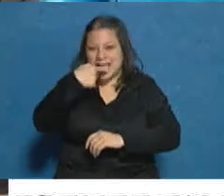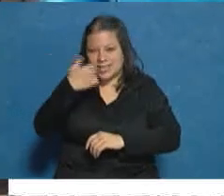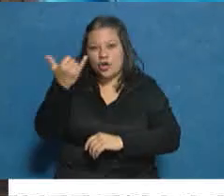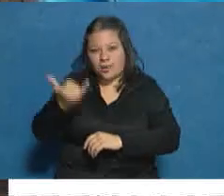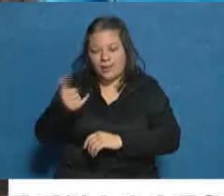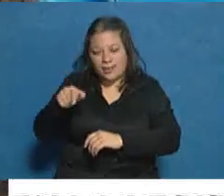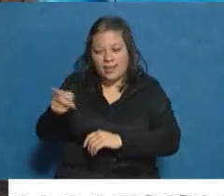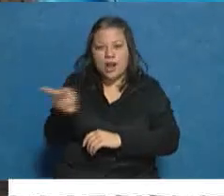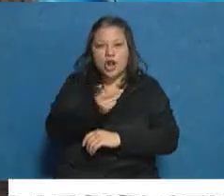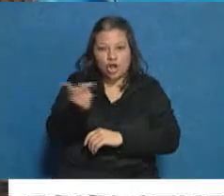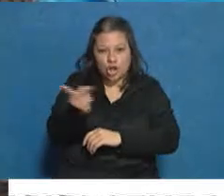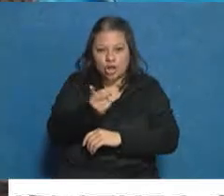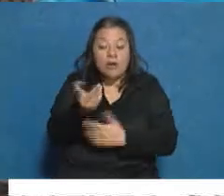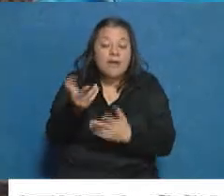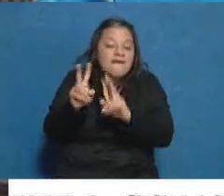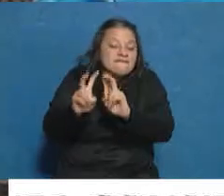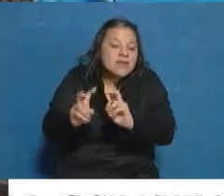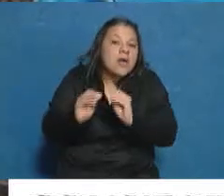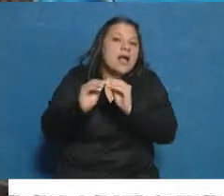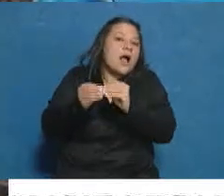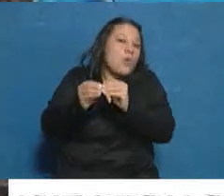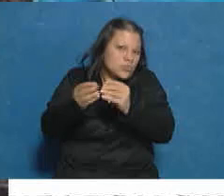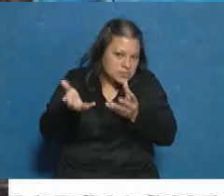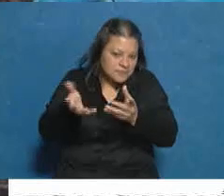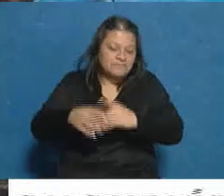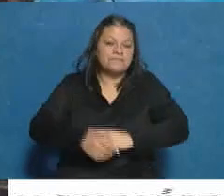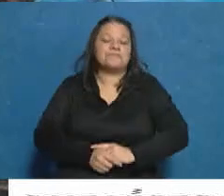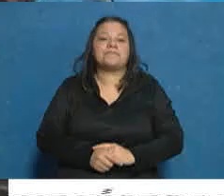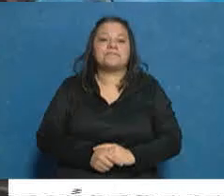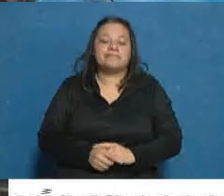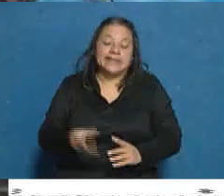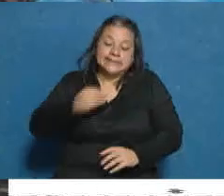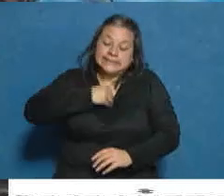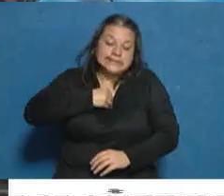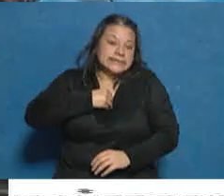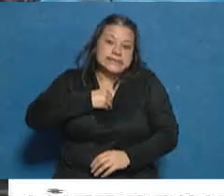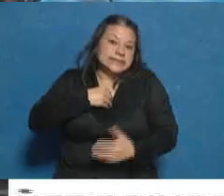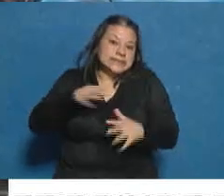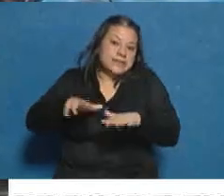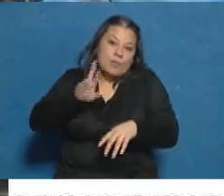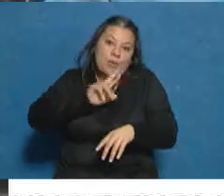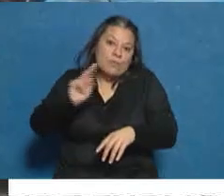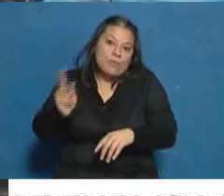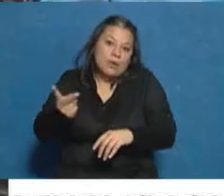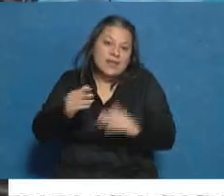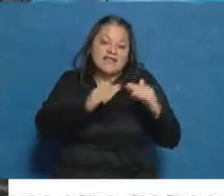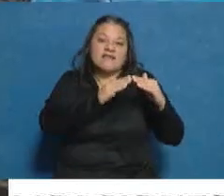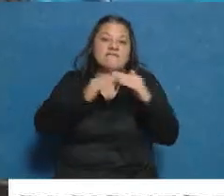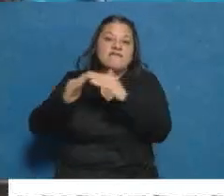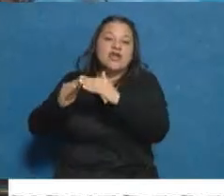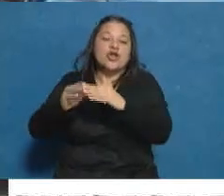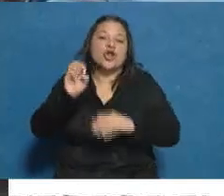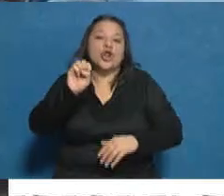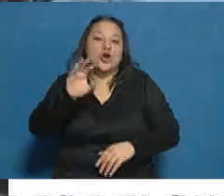y determinar entonces cuáles fueron todas las causas de este lamentable hecho, como decíamos entonces, en el barrio Fe